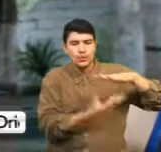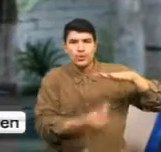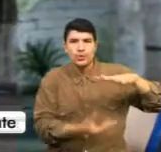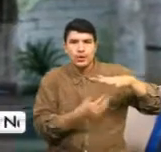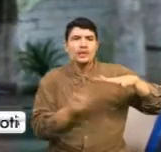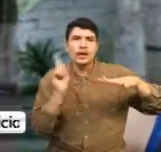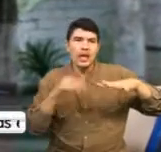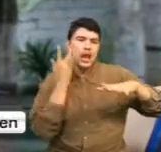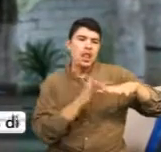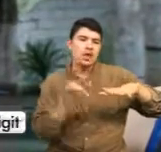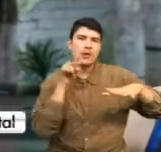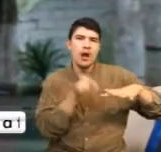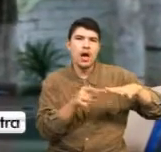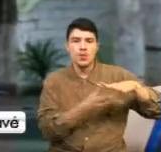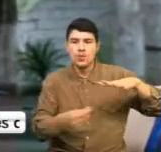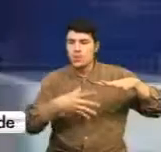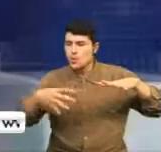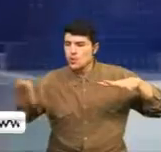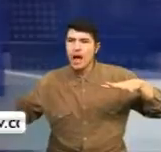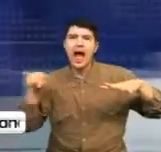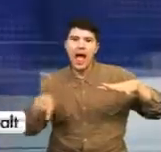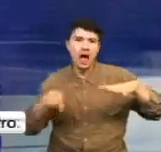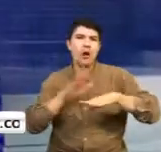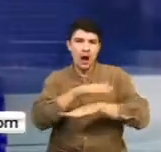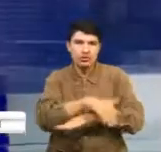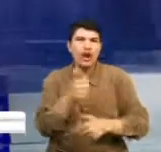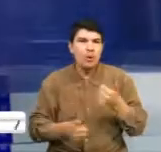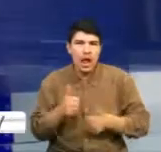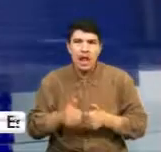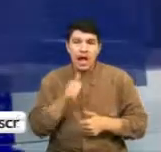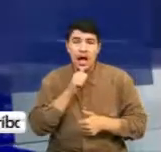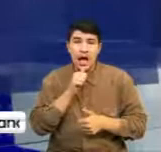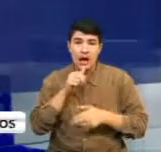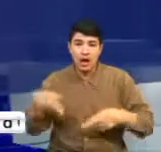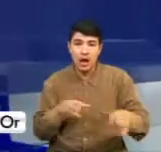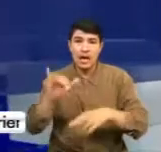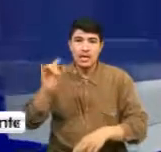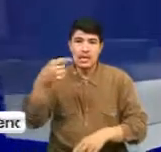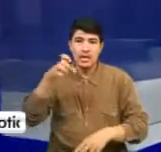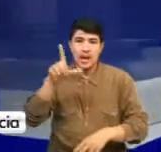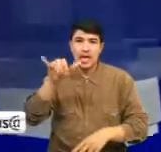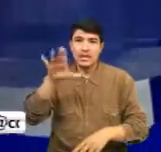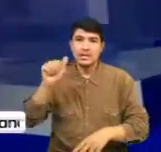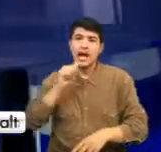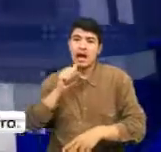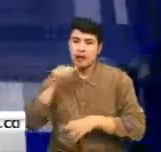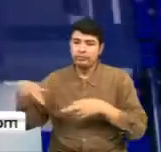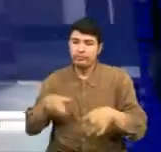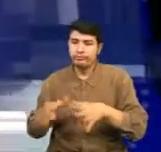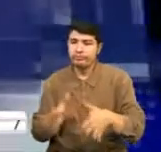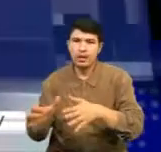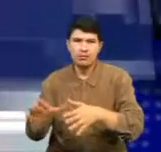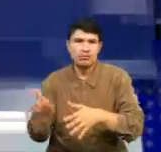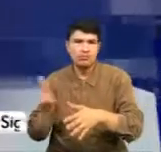hacerle un drenaje, se ha venido ocasionando de que la quebrada de La Iglesia, las aguas lluvias, no se van por las camionetas